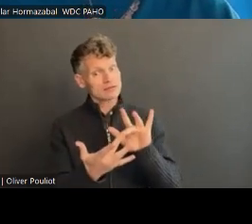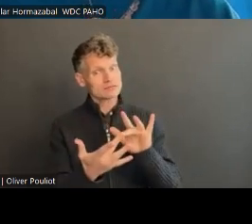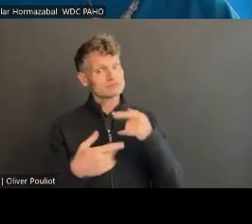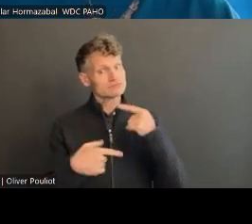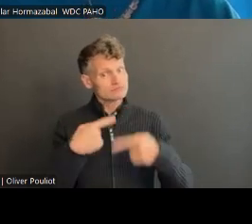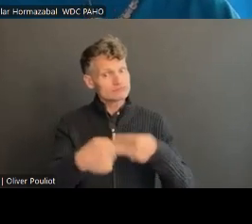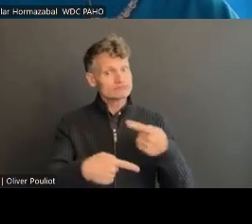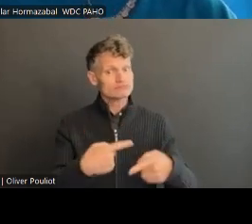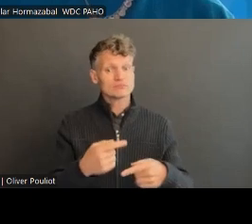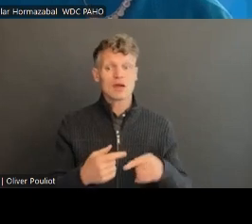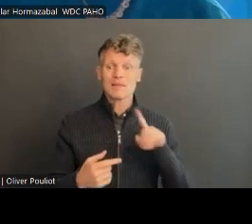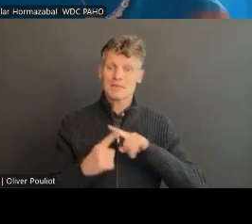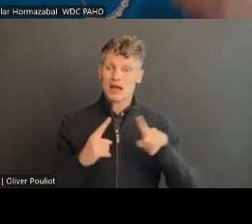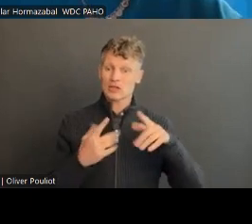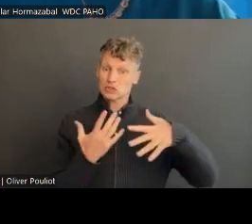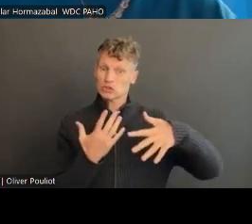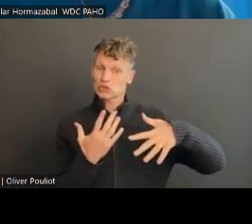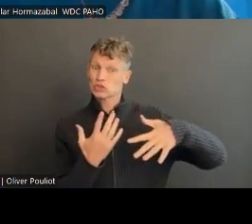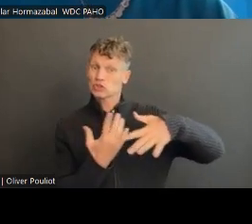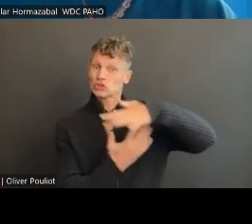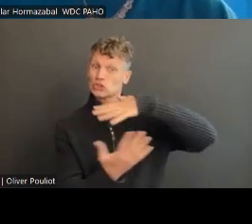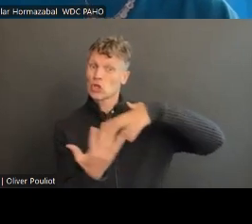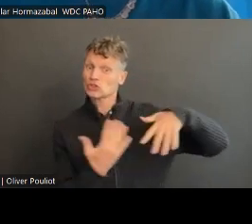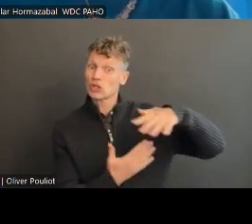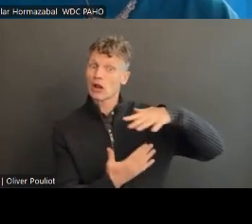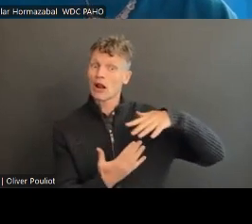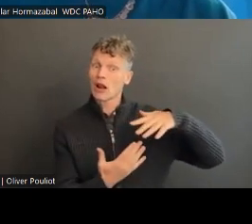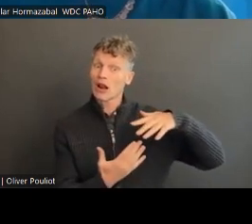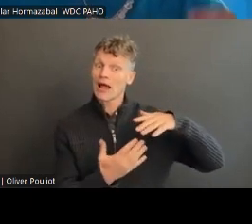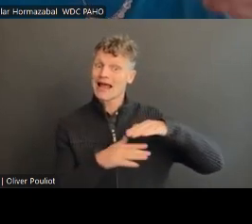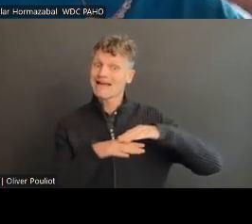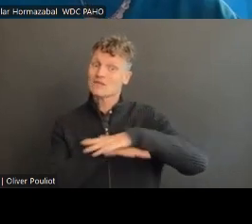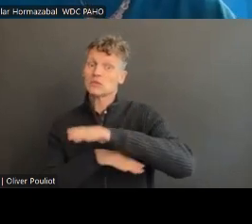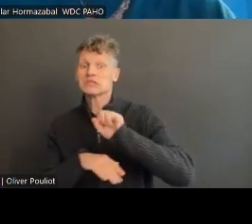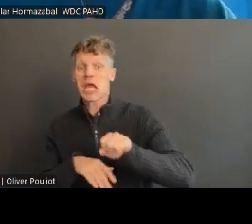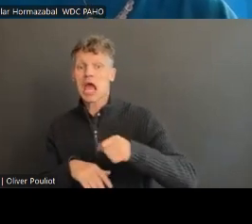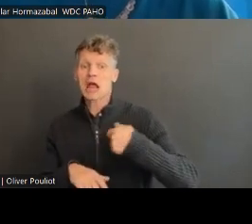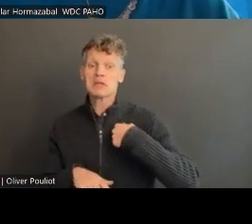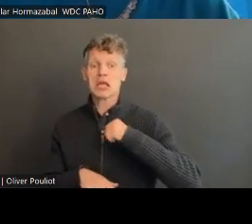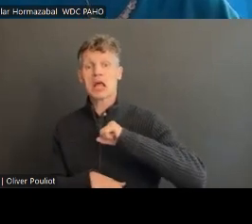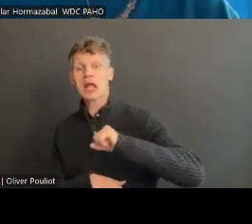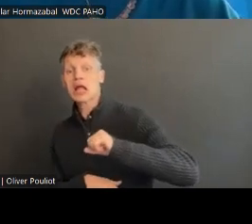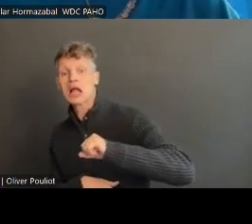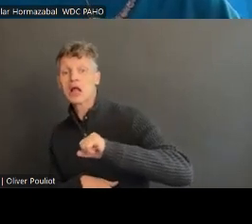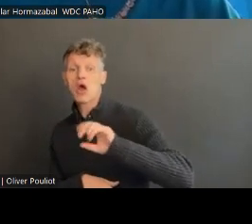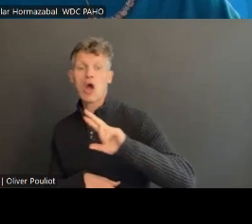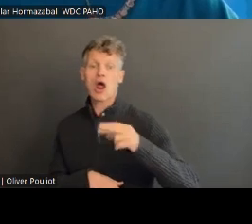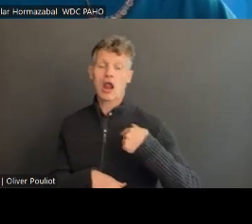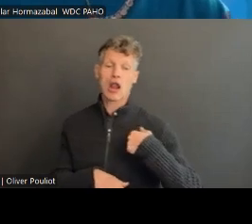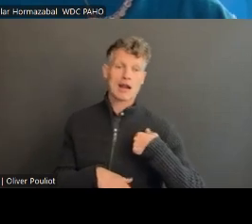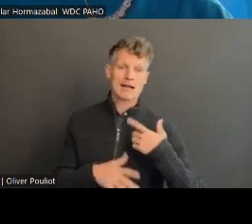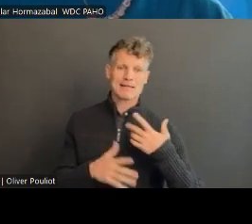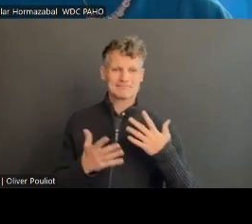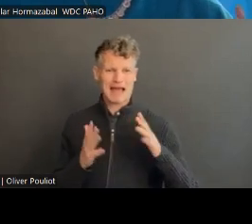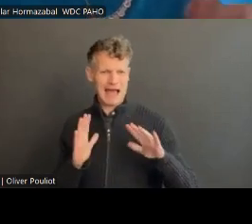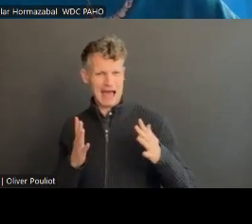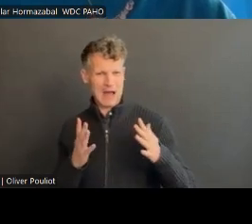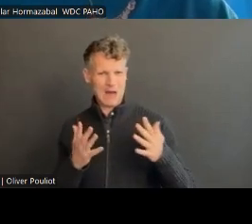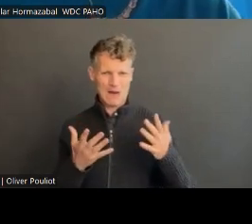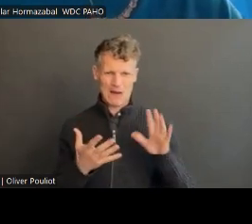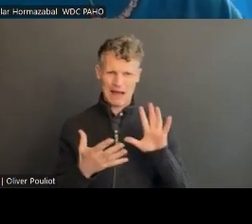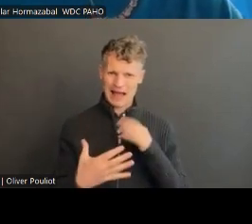atención, influye cómo se expresa esa necesidad de atención en una demanda asistencial e influye cómo